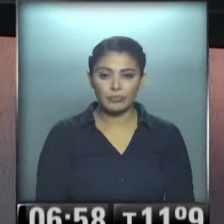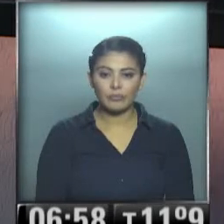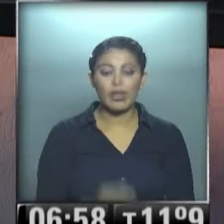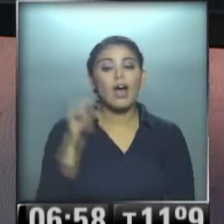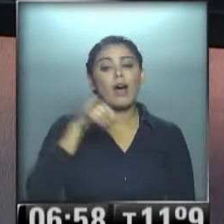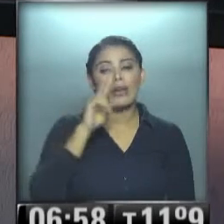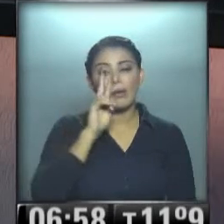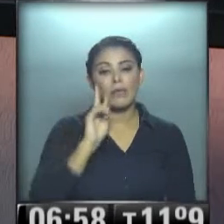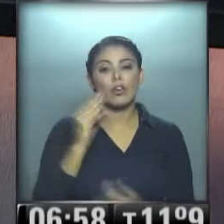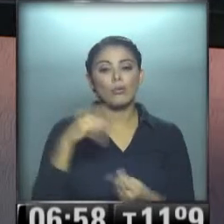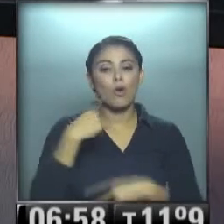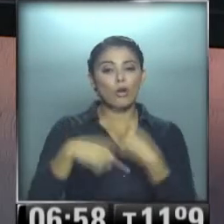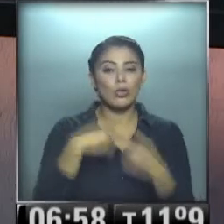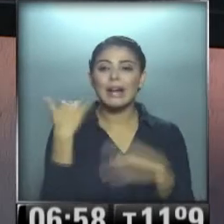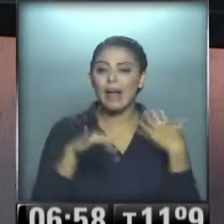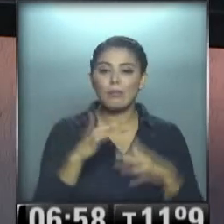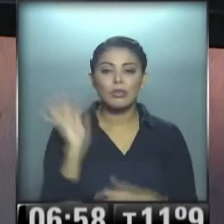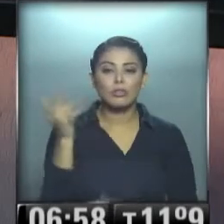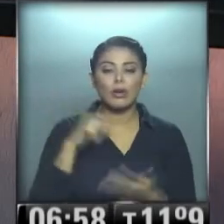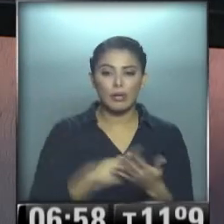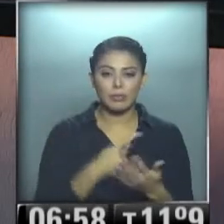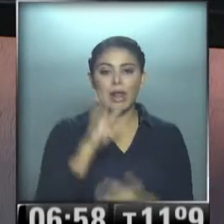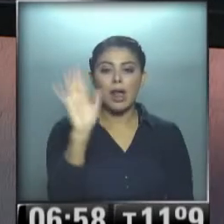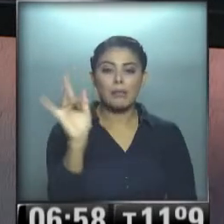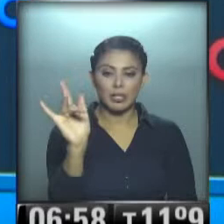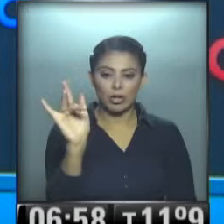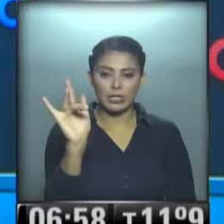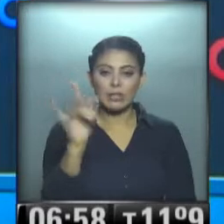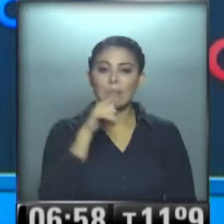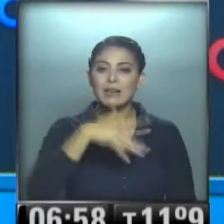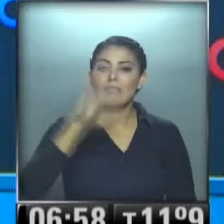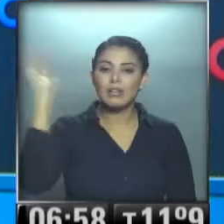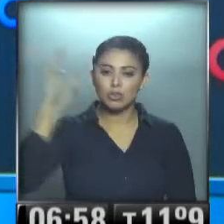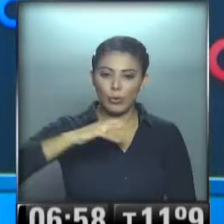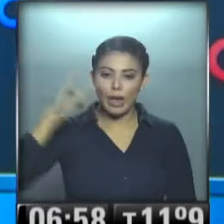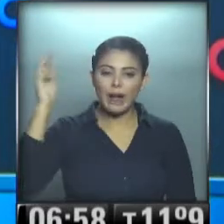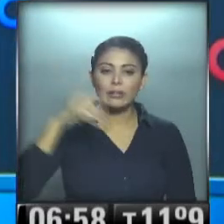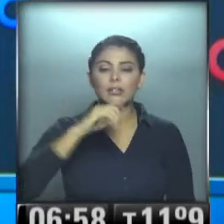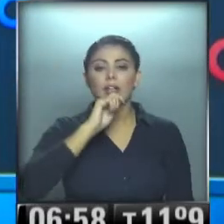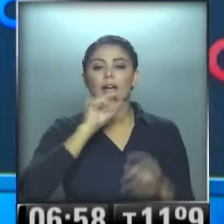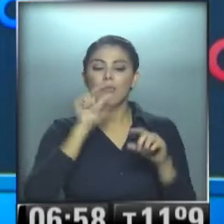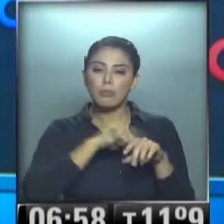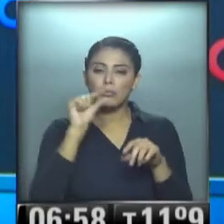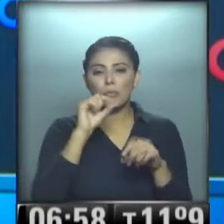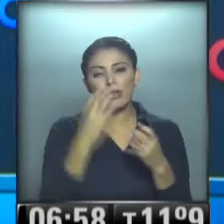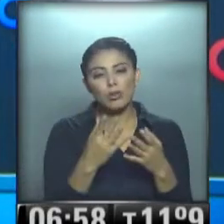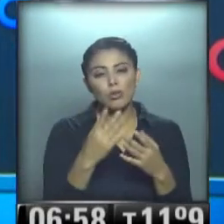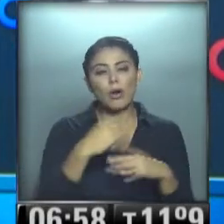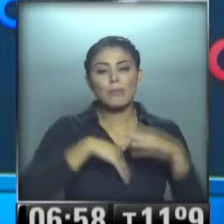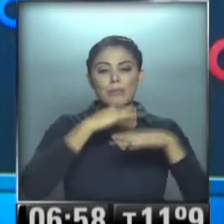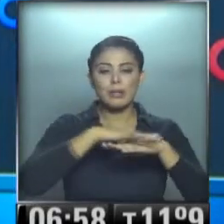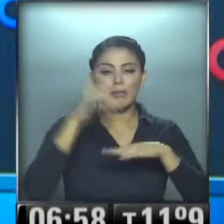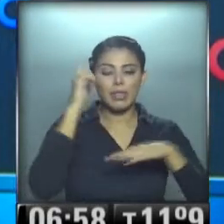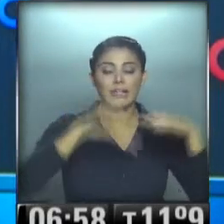Vamos a ver el extendido rápidamente para la ciudad de Buenos Aires. El miércoles, probabilidad de lluvias, mejoramientos temporario, mínima 10, máxima